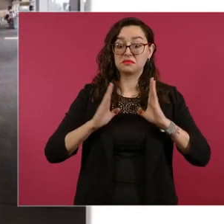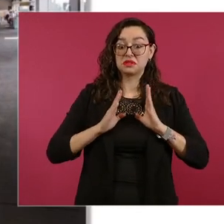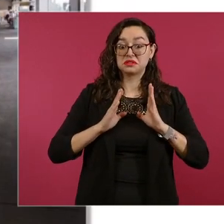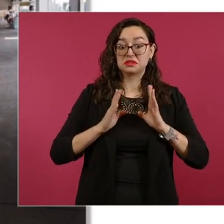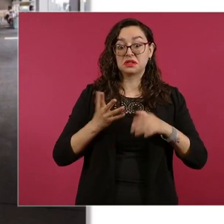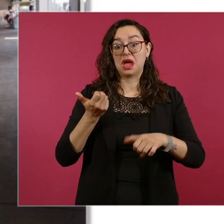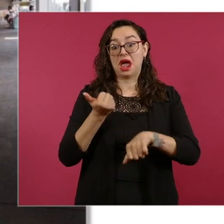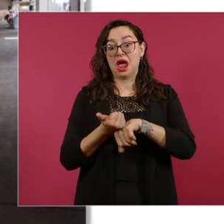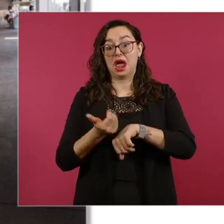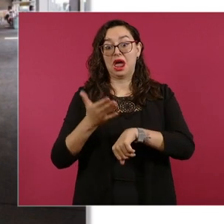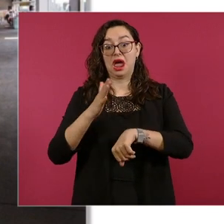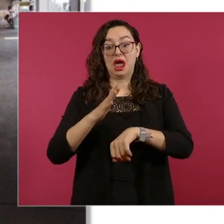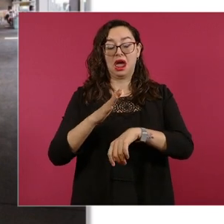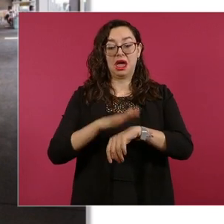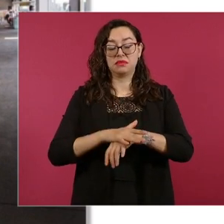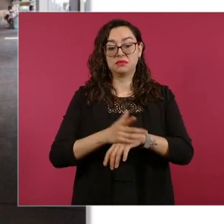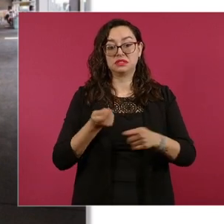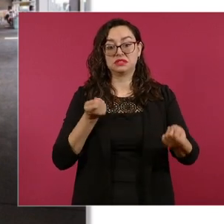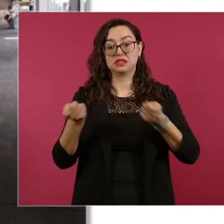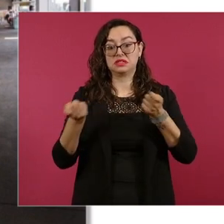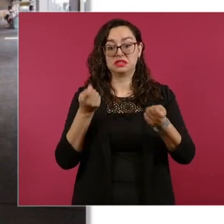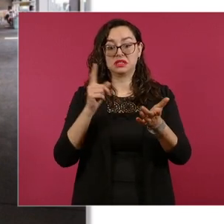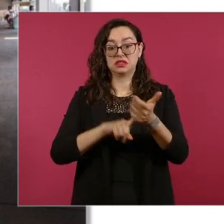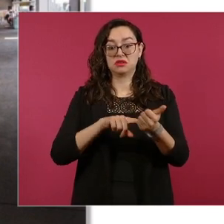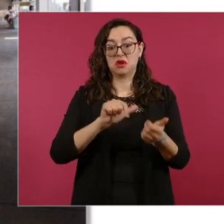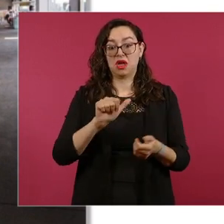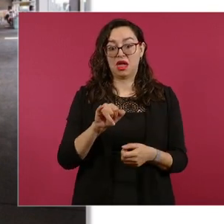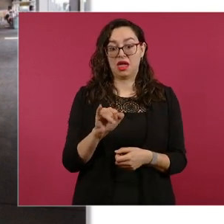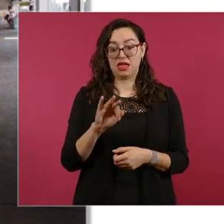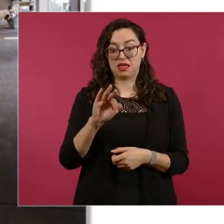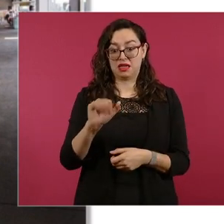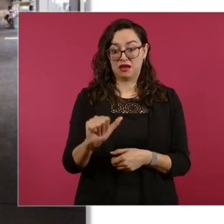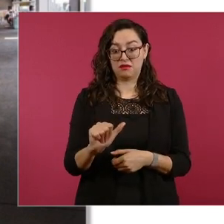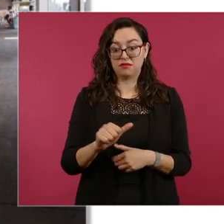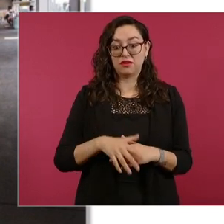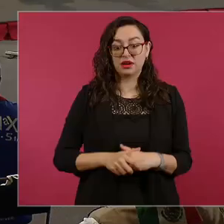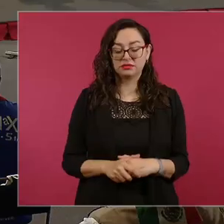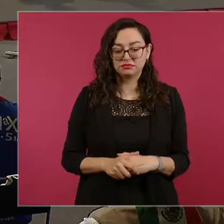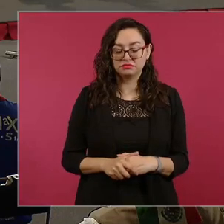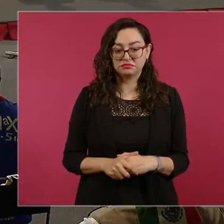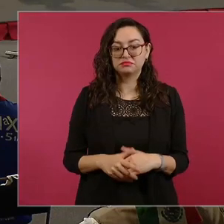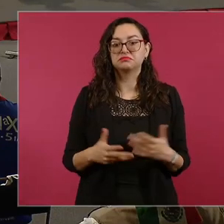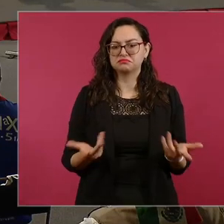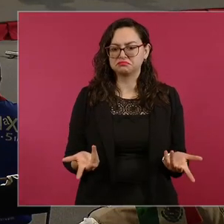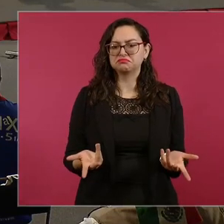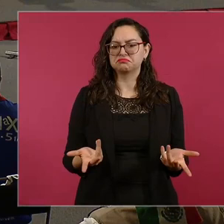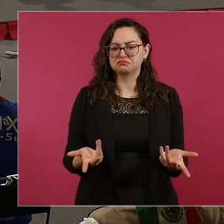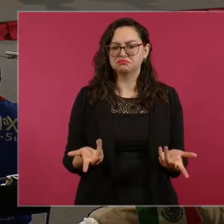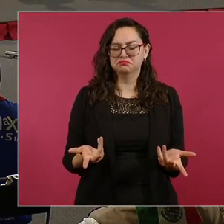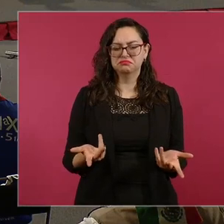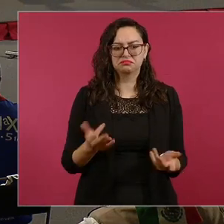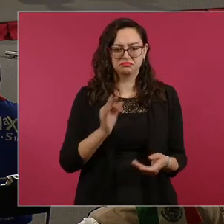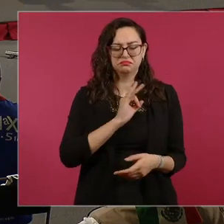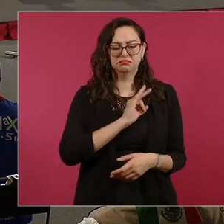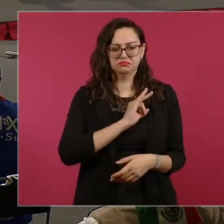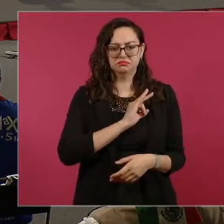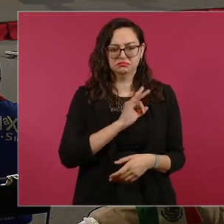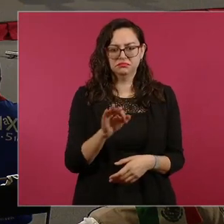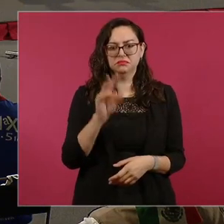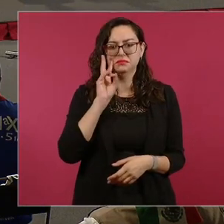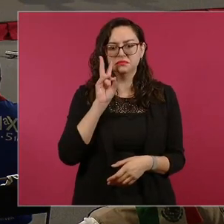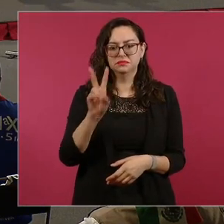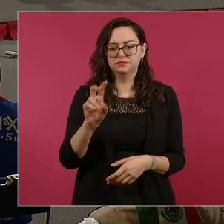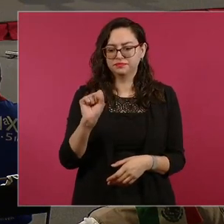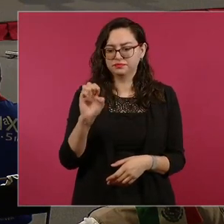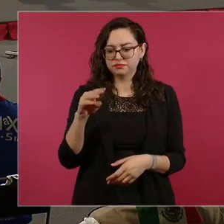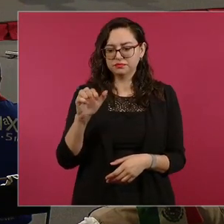administran el Aeropuerto Internacional Felipe Ángeles. Los militares, como lo vimos el otro día con el secretario de Marina,